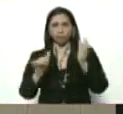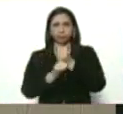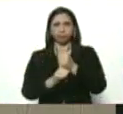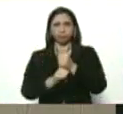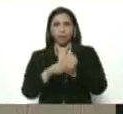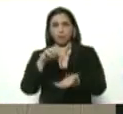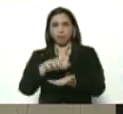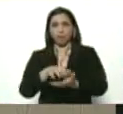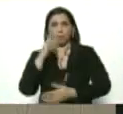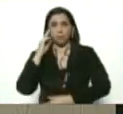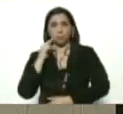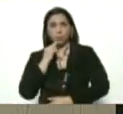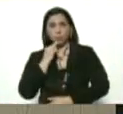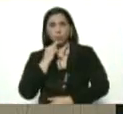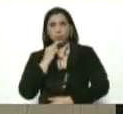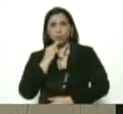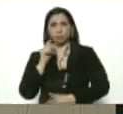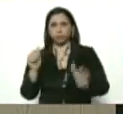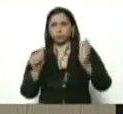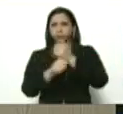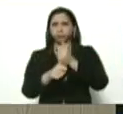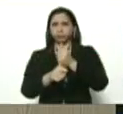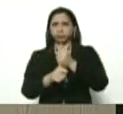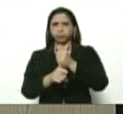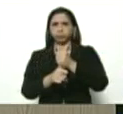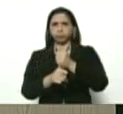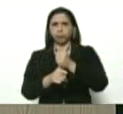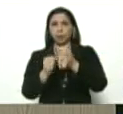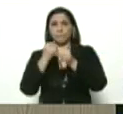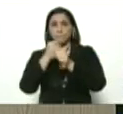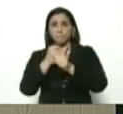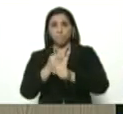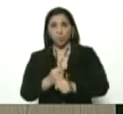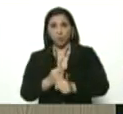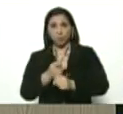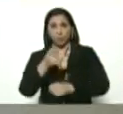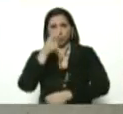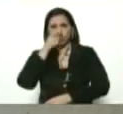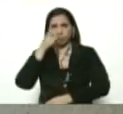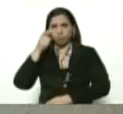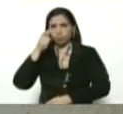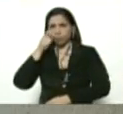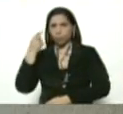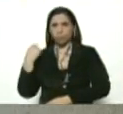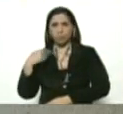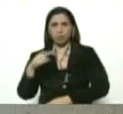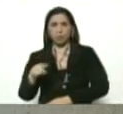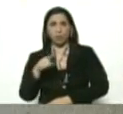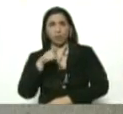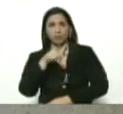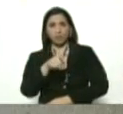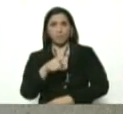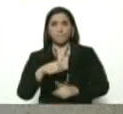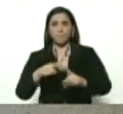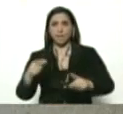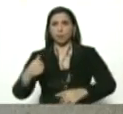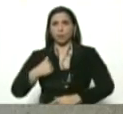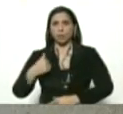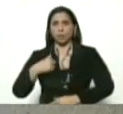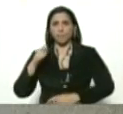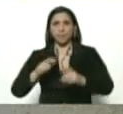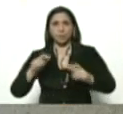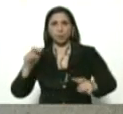en el estado bolívar fueron detectados por los puestos que tenemos allí destinados para cualquier persona